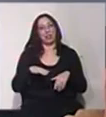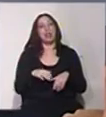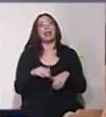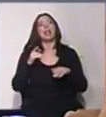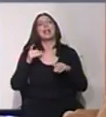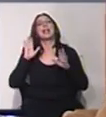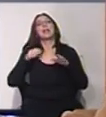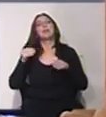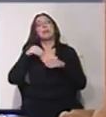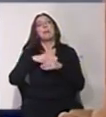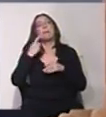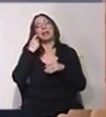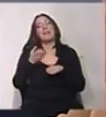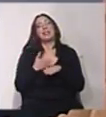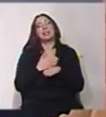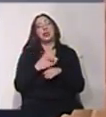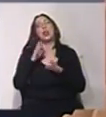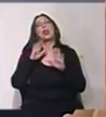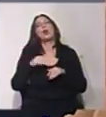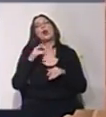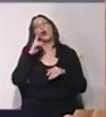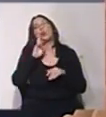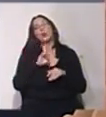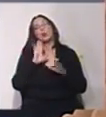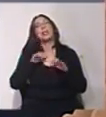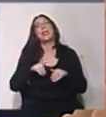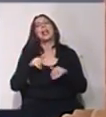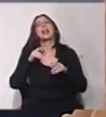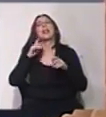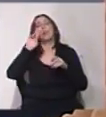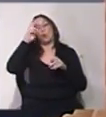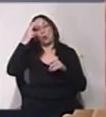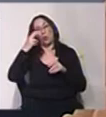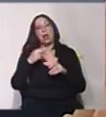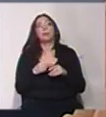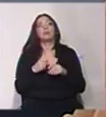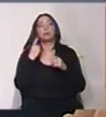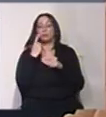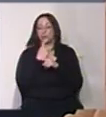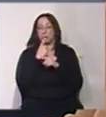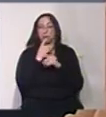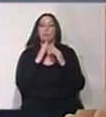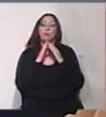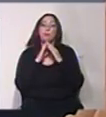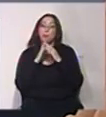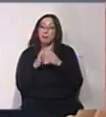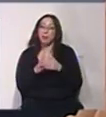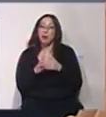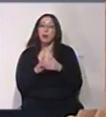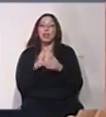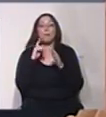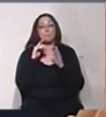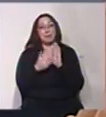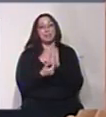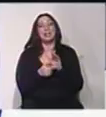del Grupo Prevención y Comprensión de la Conducta Suicida en Uruguay, de la UDELAR. Pablo, primera pregunta que hablábamos con Gabriel justo en la presentación.